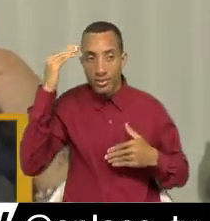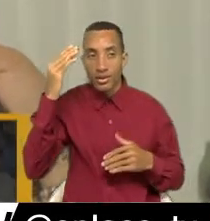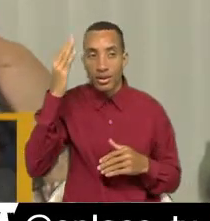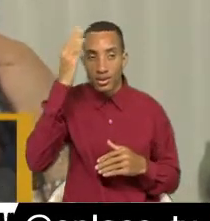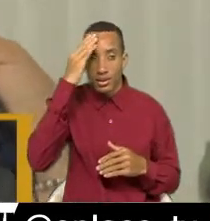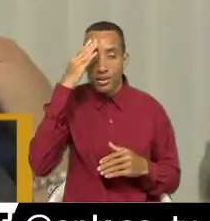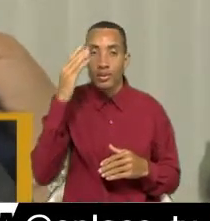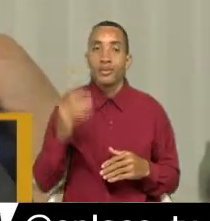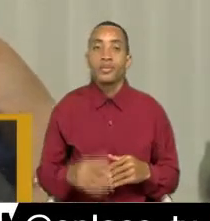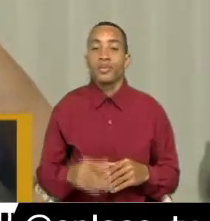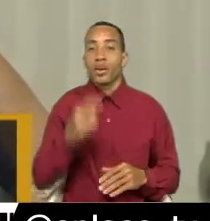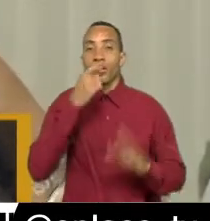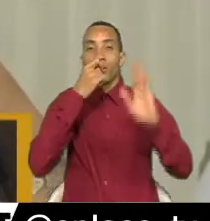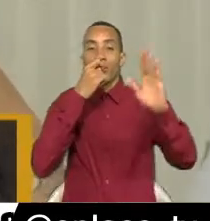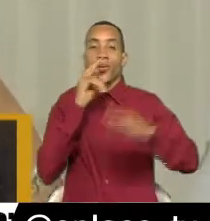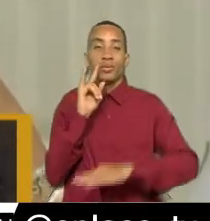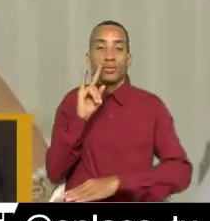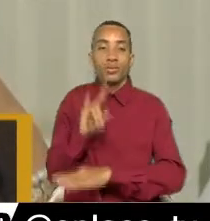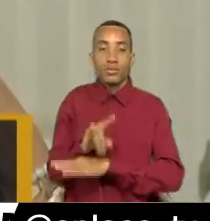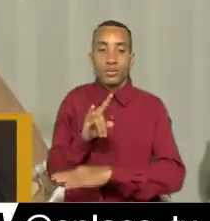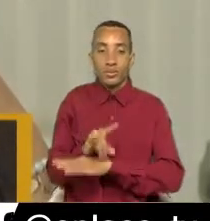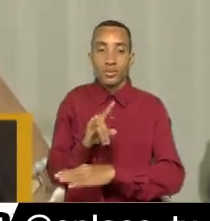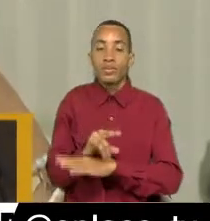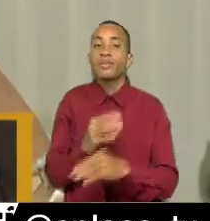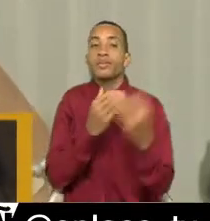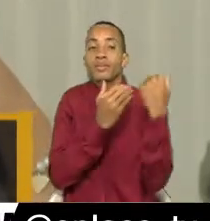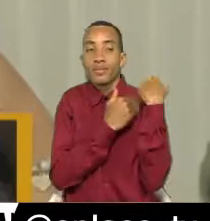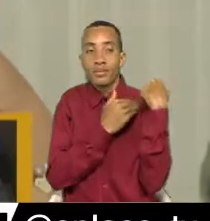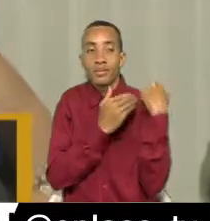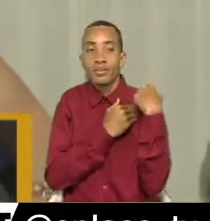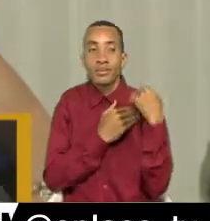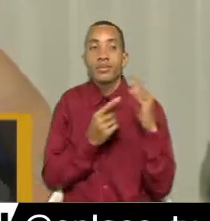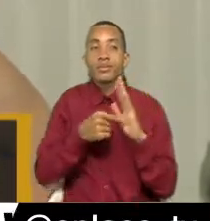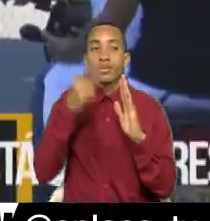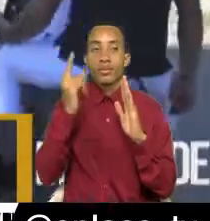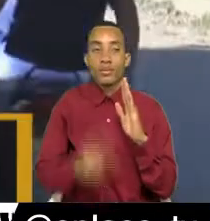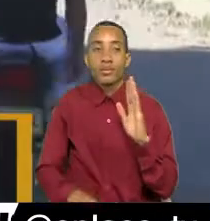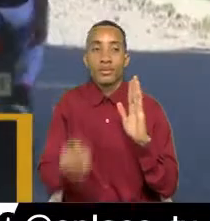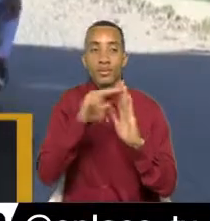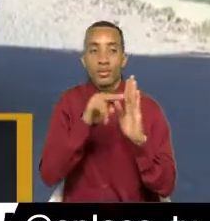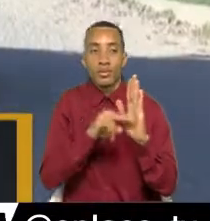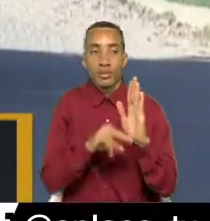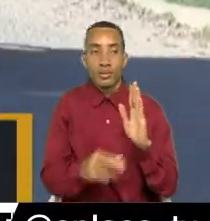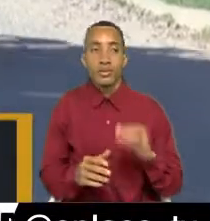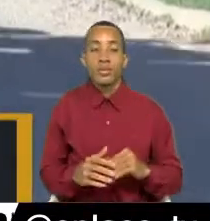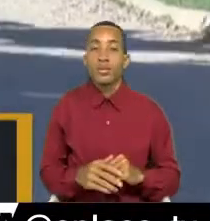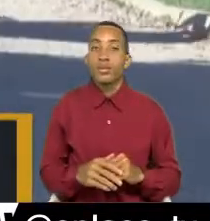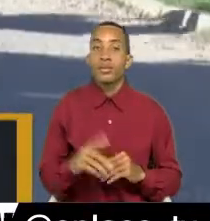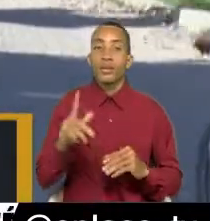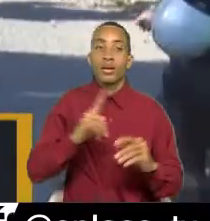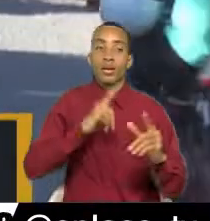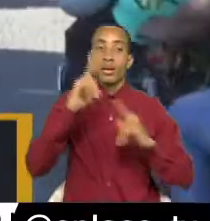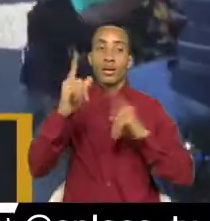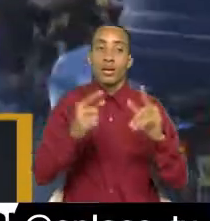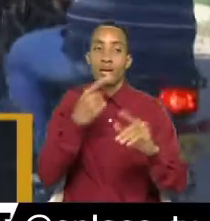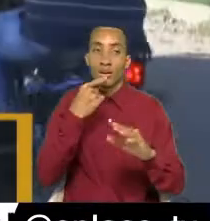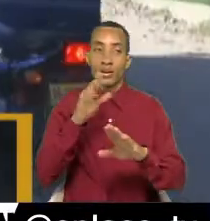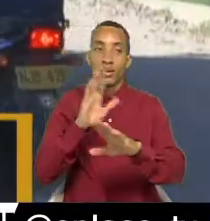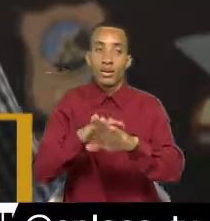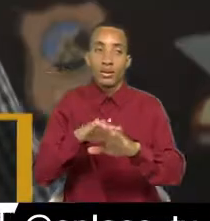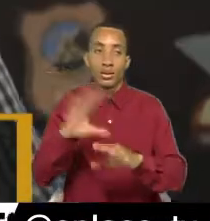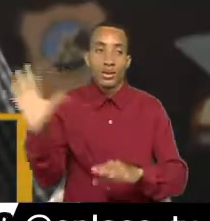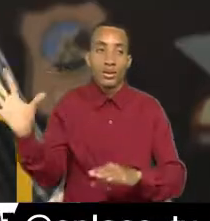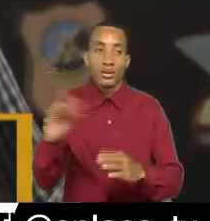el tránsito, sean responsables del cumplimiento de la norma. Líderes de esta zona también hacen un llamado a la